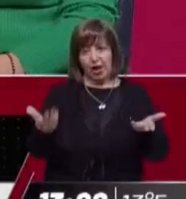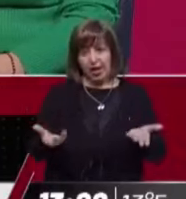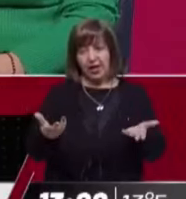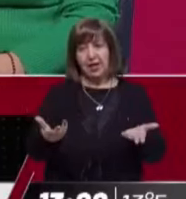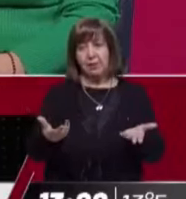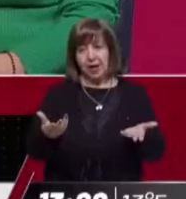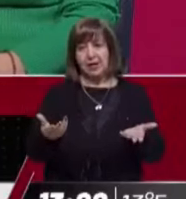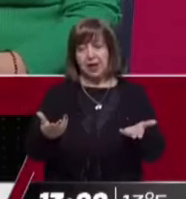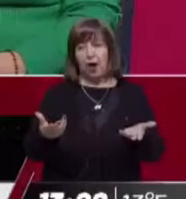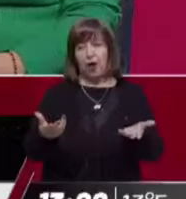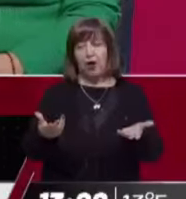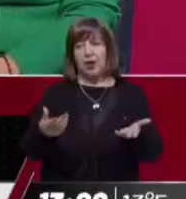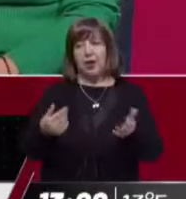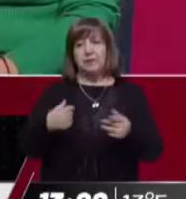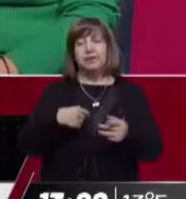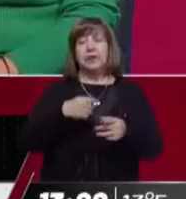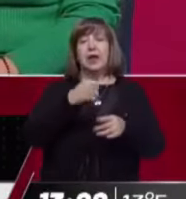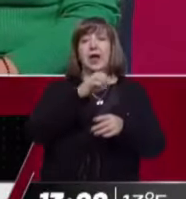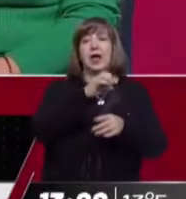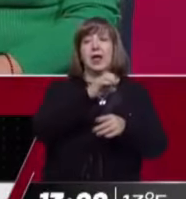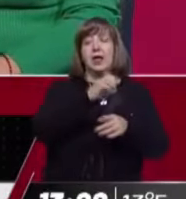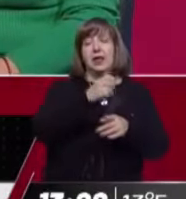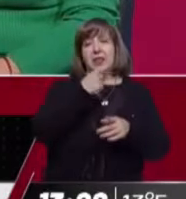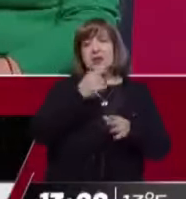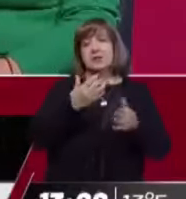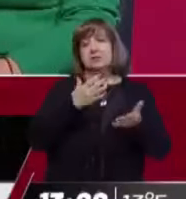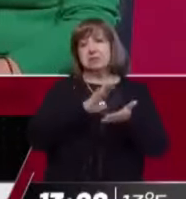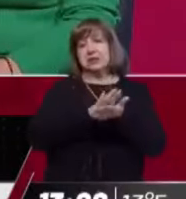chileno tuvo que salir a hablar y el gobierno argentino, por su parte,